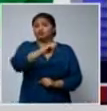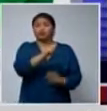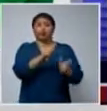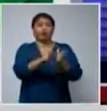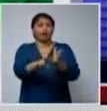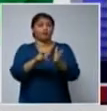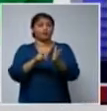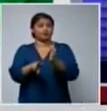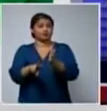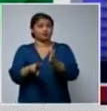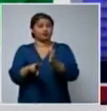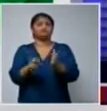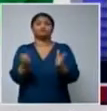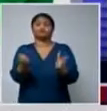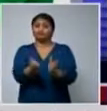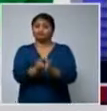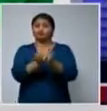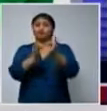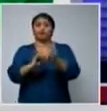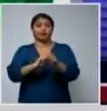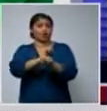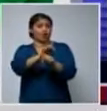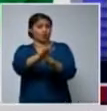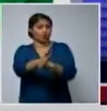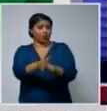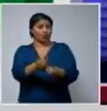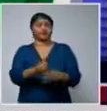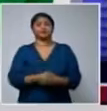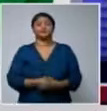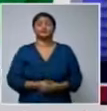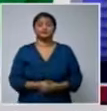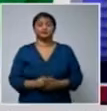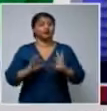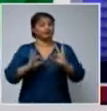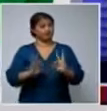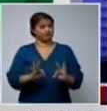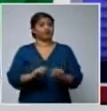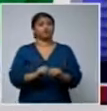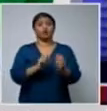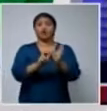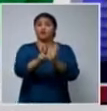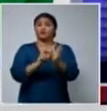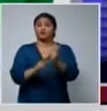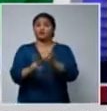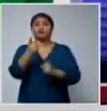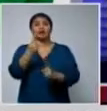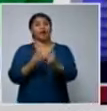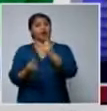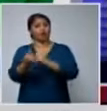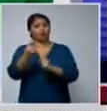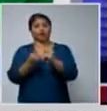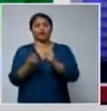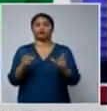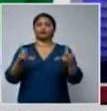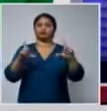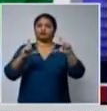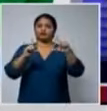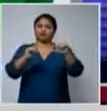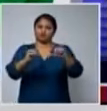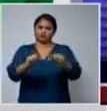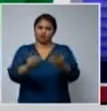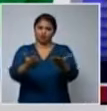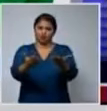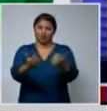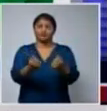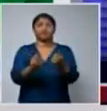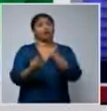muy alta. Es verdad que hay provincias que la han tenido elevada, se ha logrado un control,